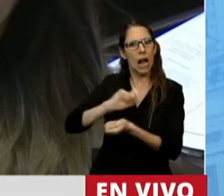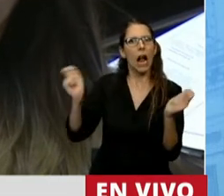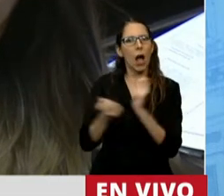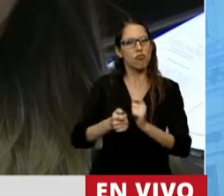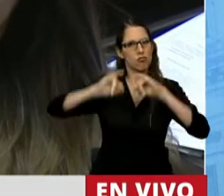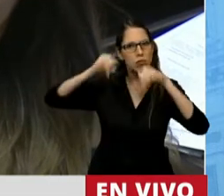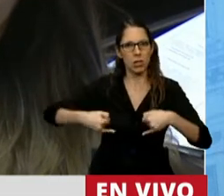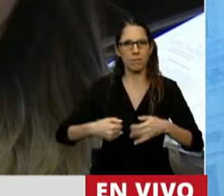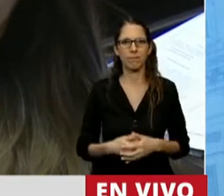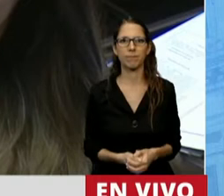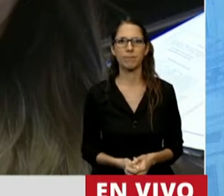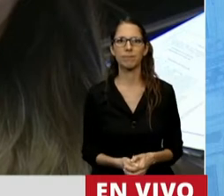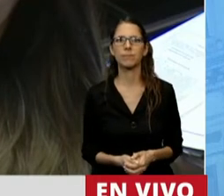Mire,